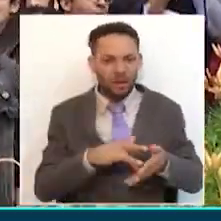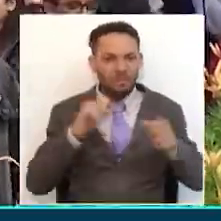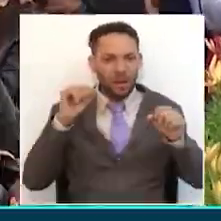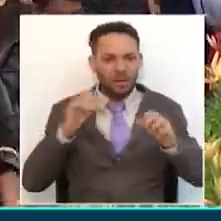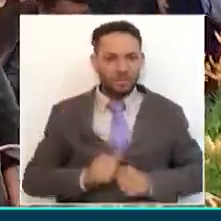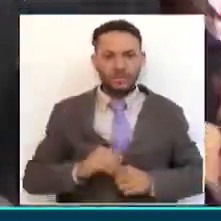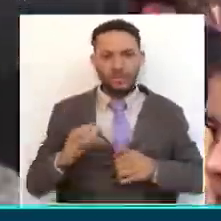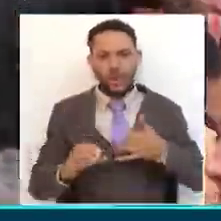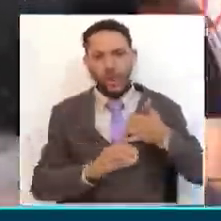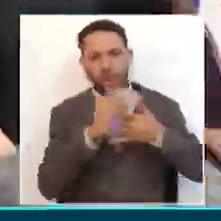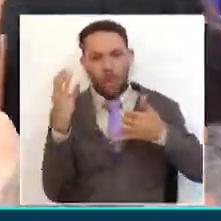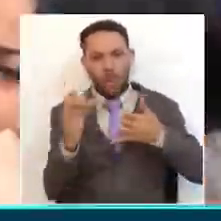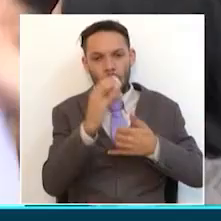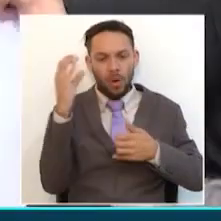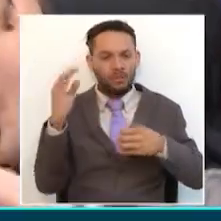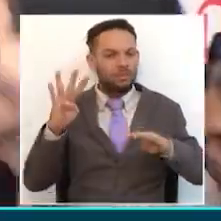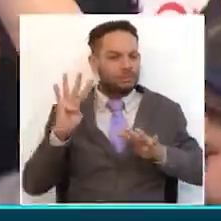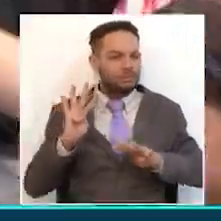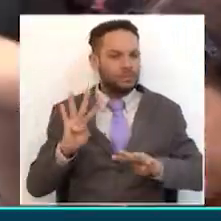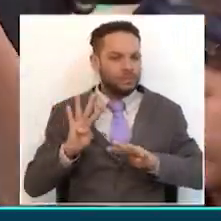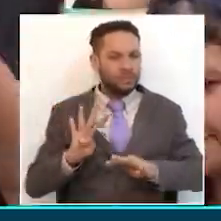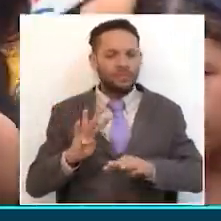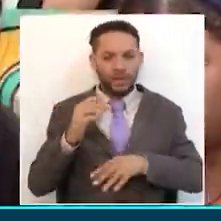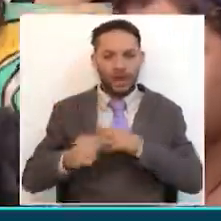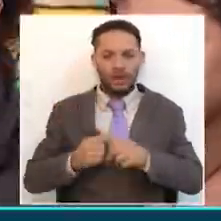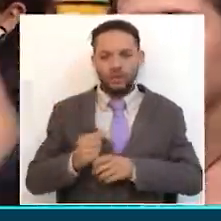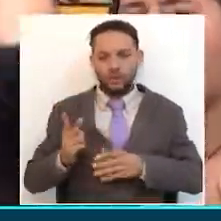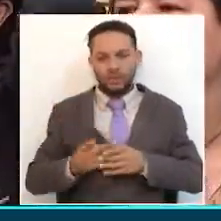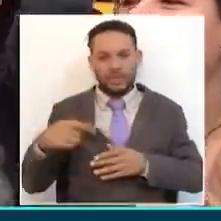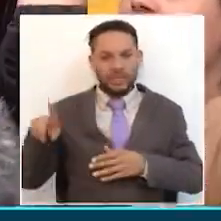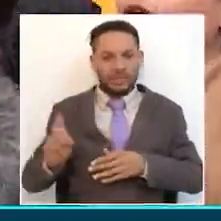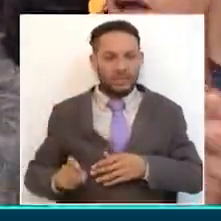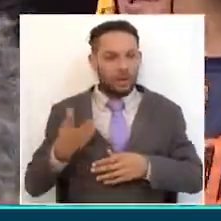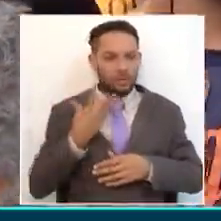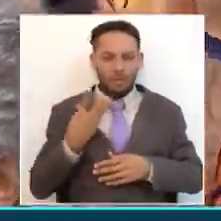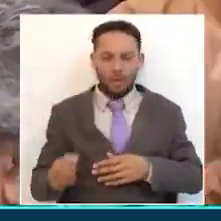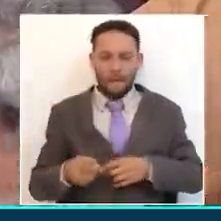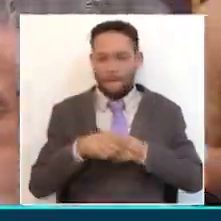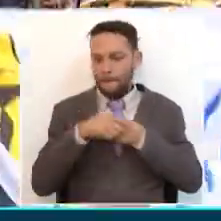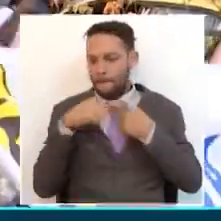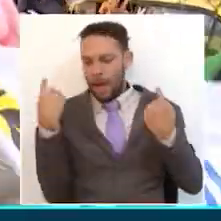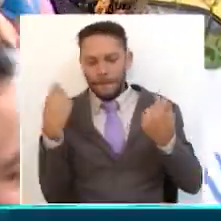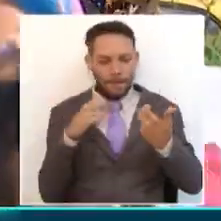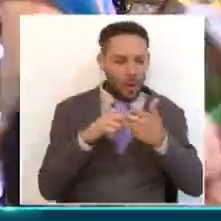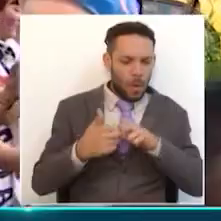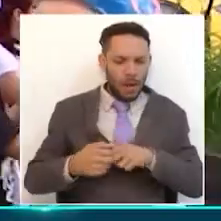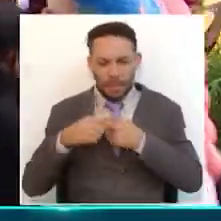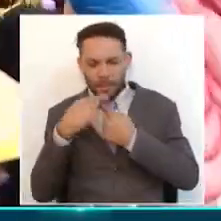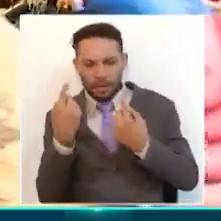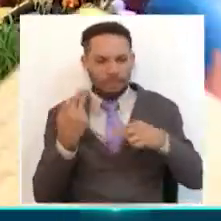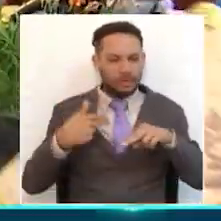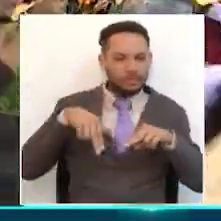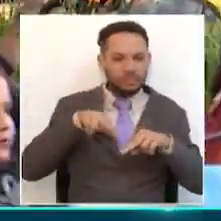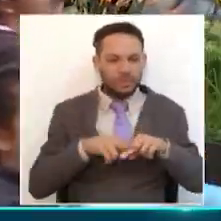las manifestaciones prácticamente se duplicaron desde el año 2016. Casi siempre se trata de una gota que desborda el vaso. El anuncio de un aumento en el transporte,